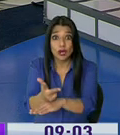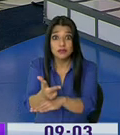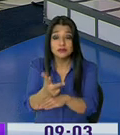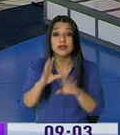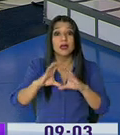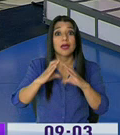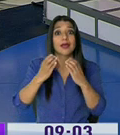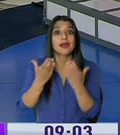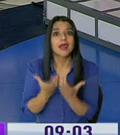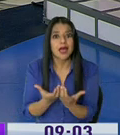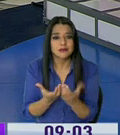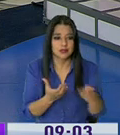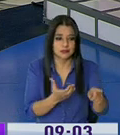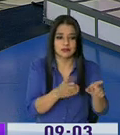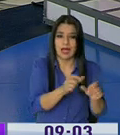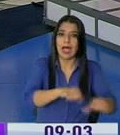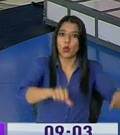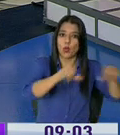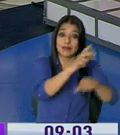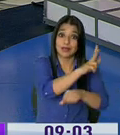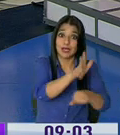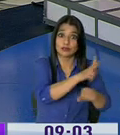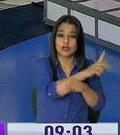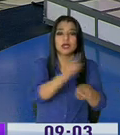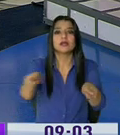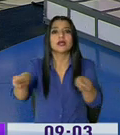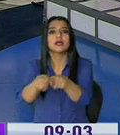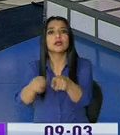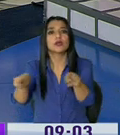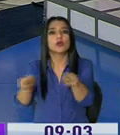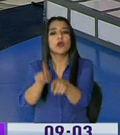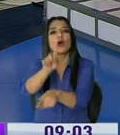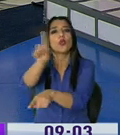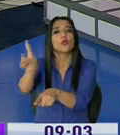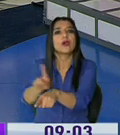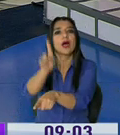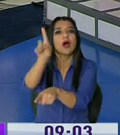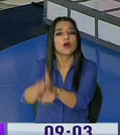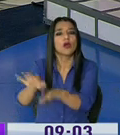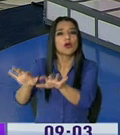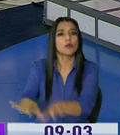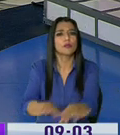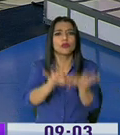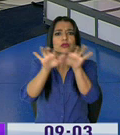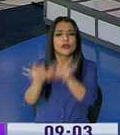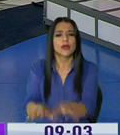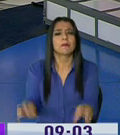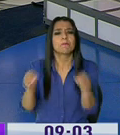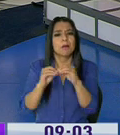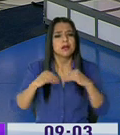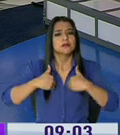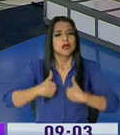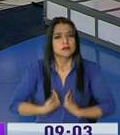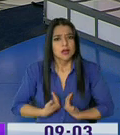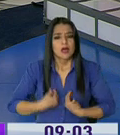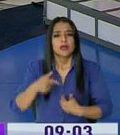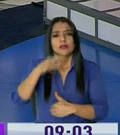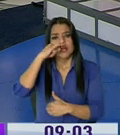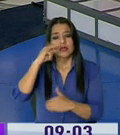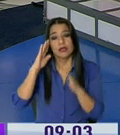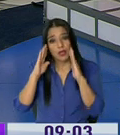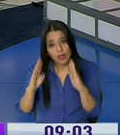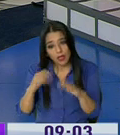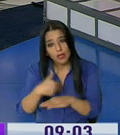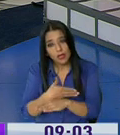clases normales, o sea, en un aula, equivale, Ali, a 1 hora. Es que es mucho más cansado para un niño estar